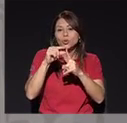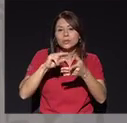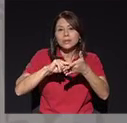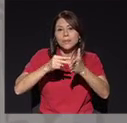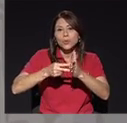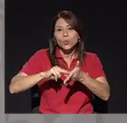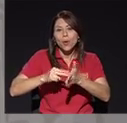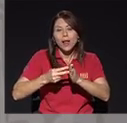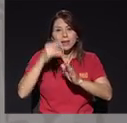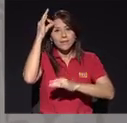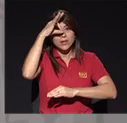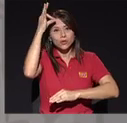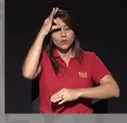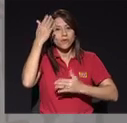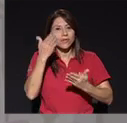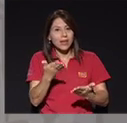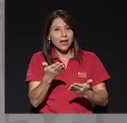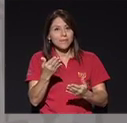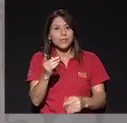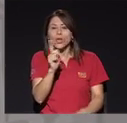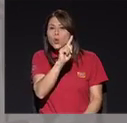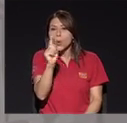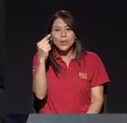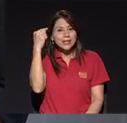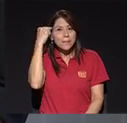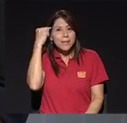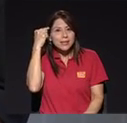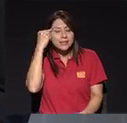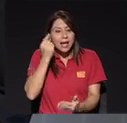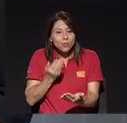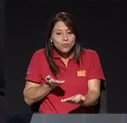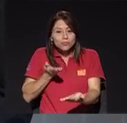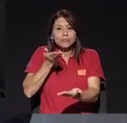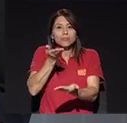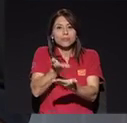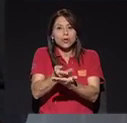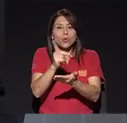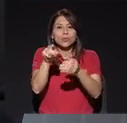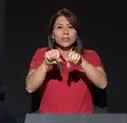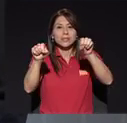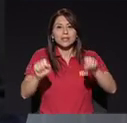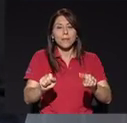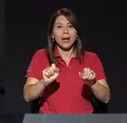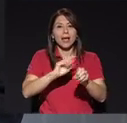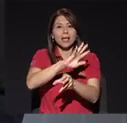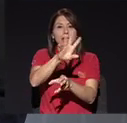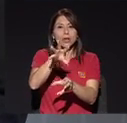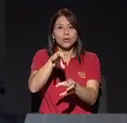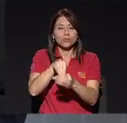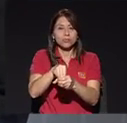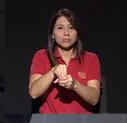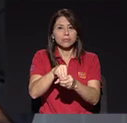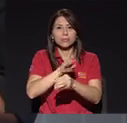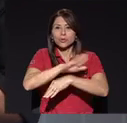filosófica en la que está basada, no está pensado en un sistema inclusivo para todos. Está pensado más bien en